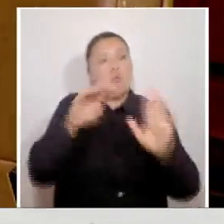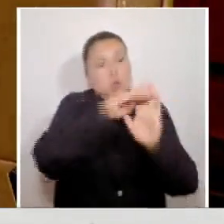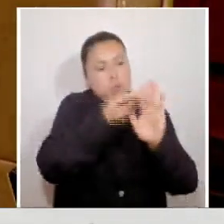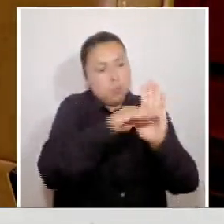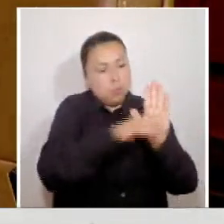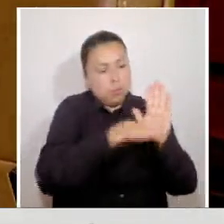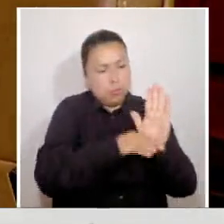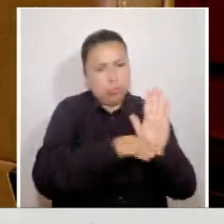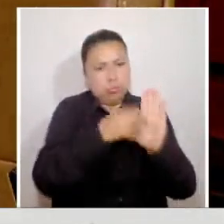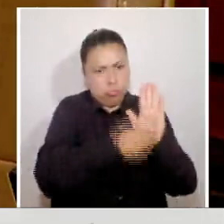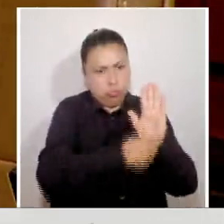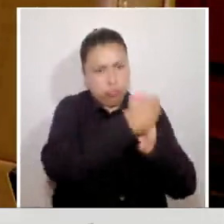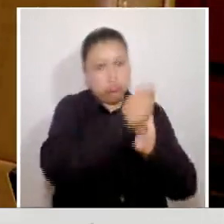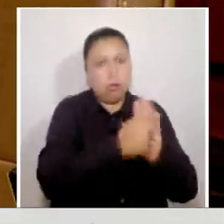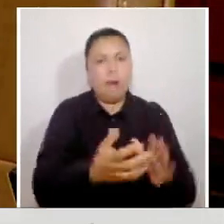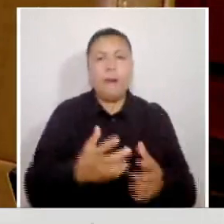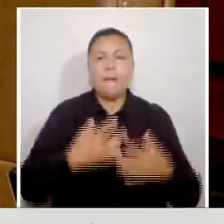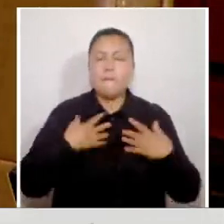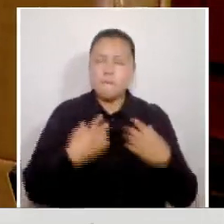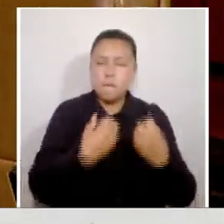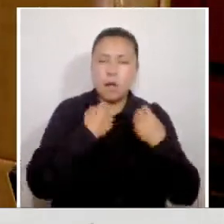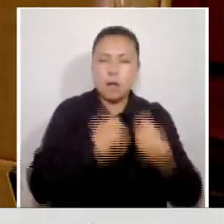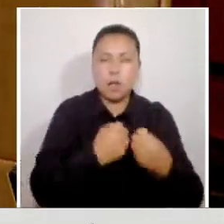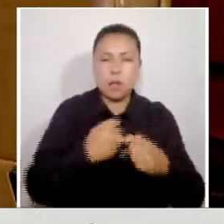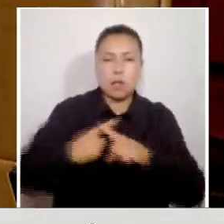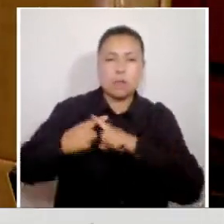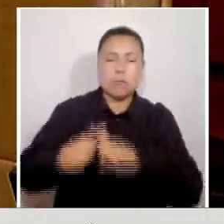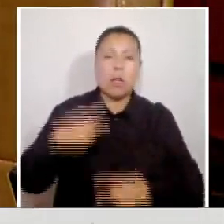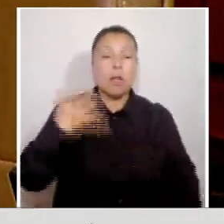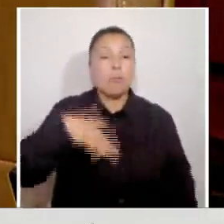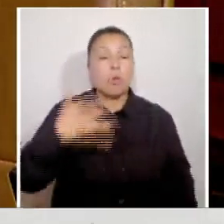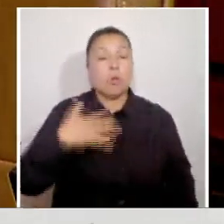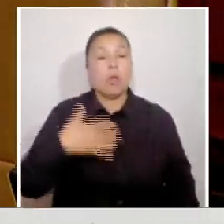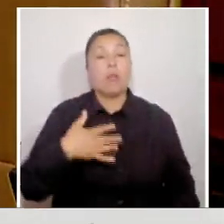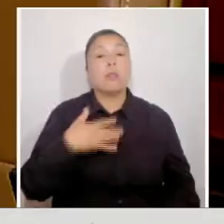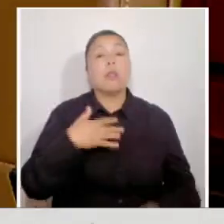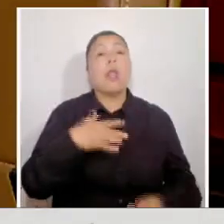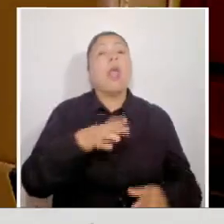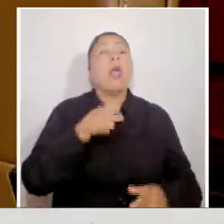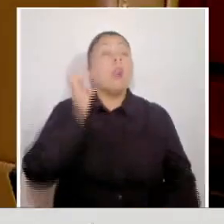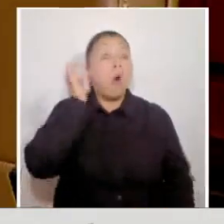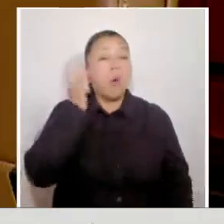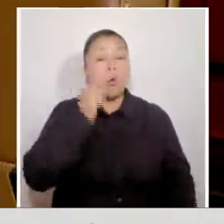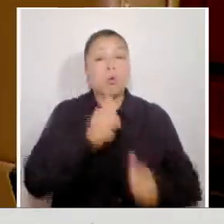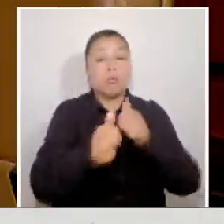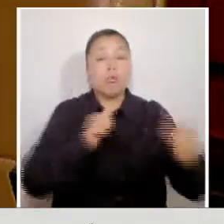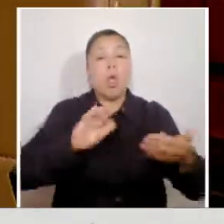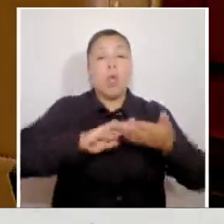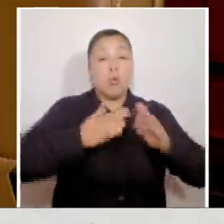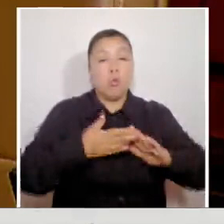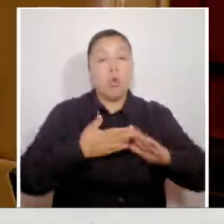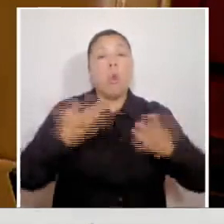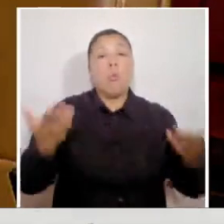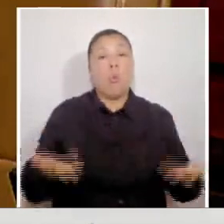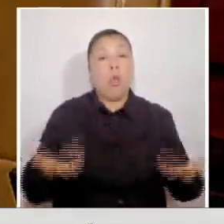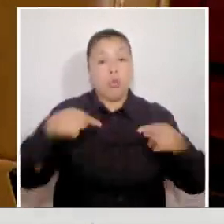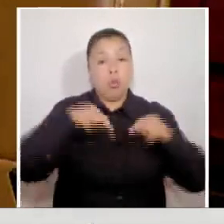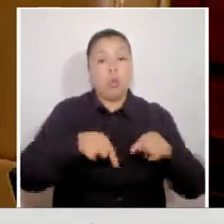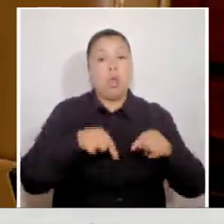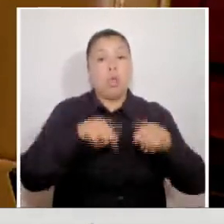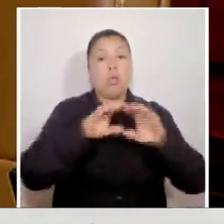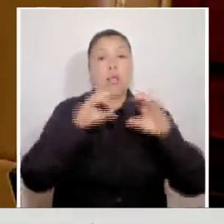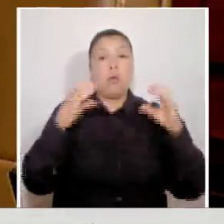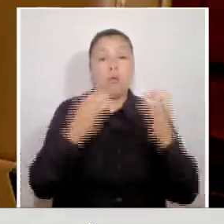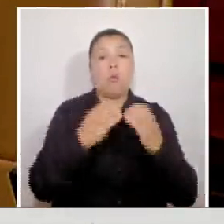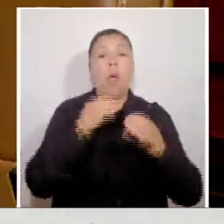reconocimiento a la valentía al sacrificio y a la importancia fundamental de las y los dirigentes sociales y comunitarios por ello desde esta Tribuna hago un ferviente